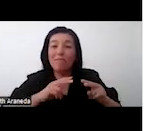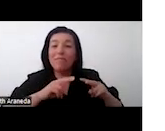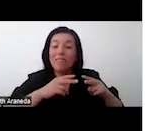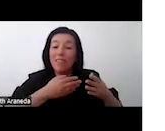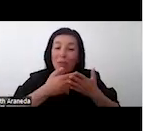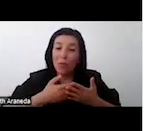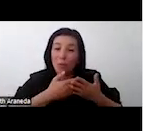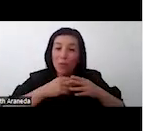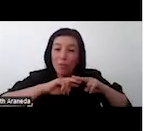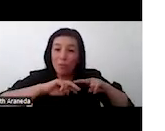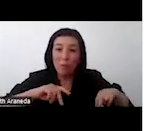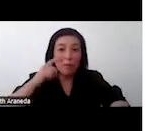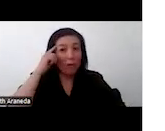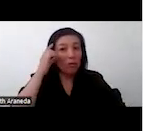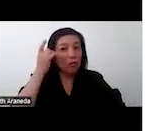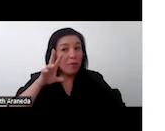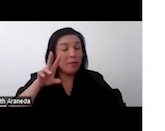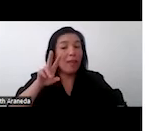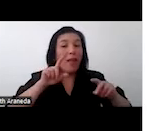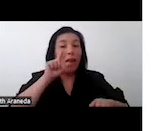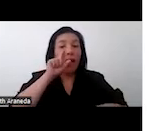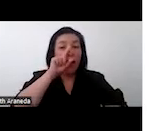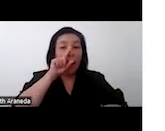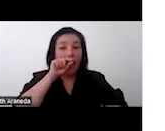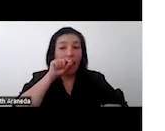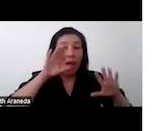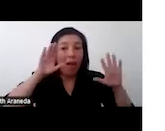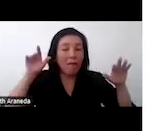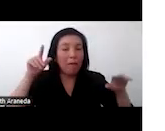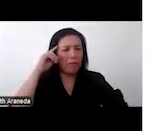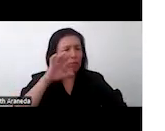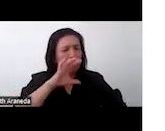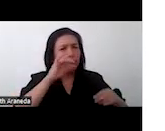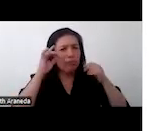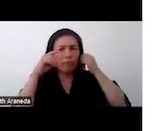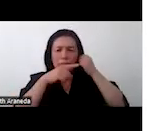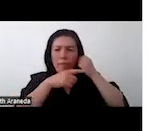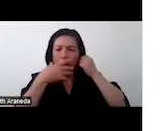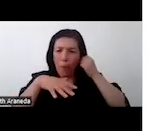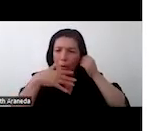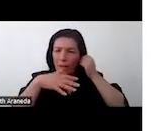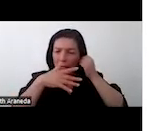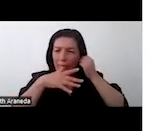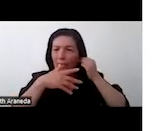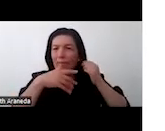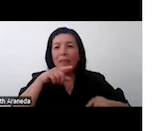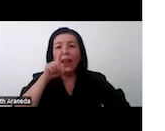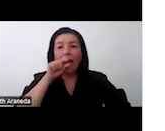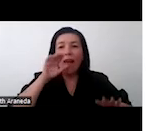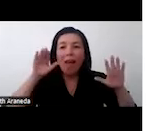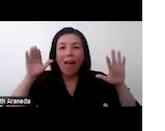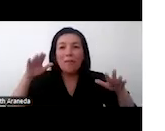que estábamos hablando de aves, pero estábamos dando cuenta que había algo importante dentro de la existencia del ave, que era el